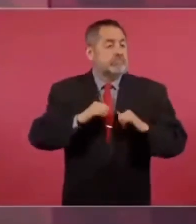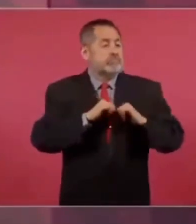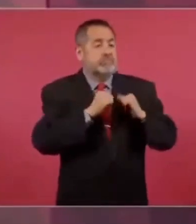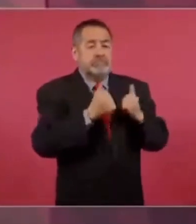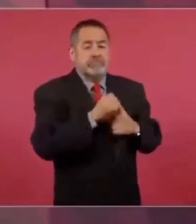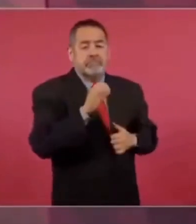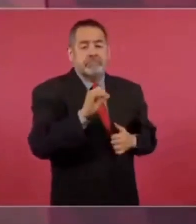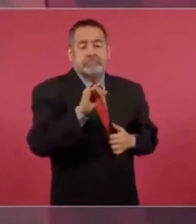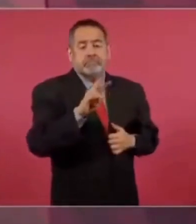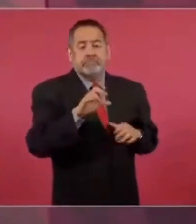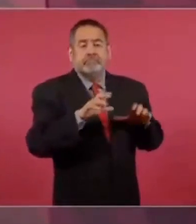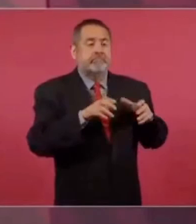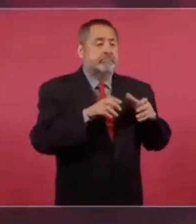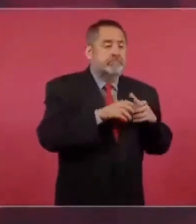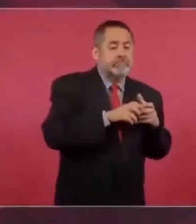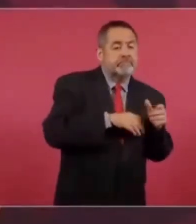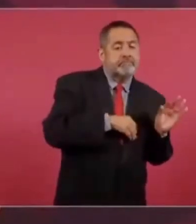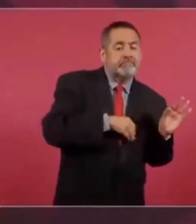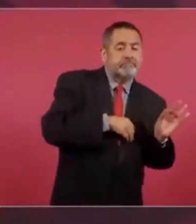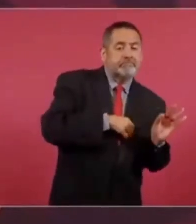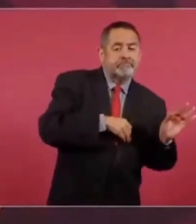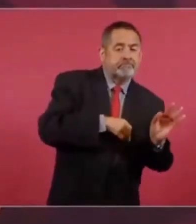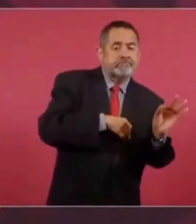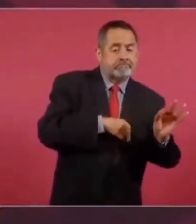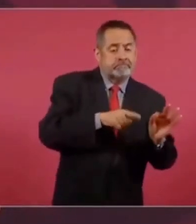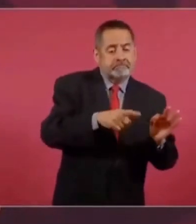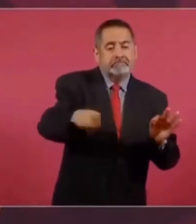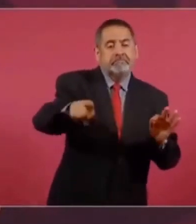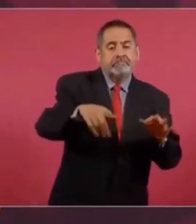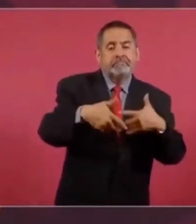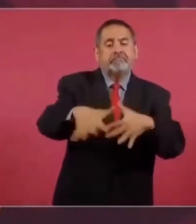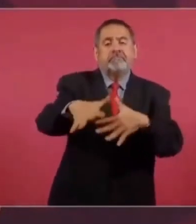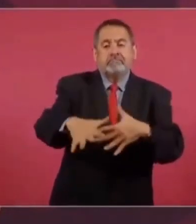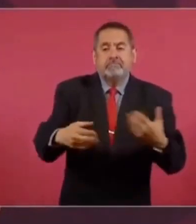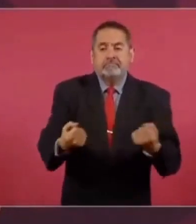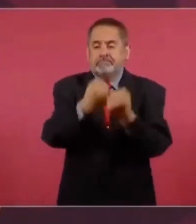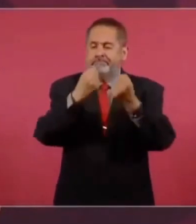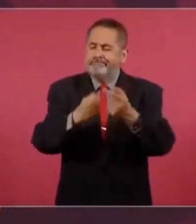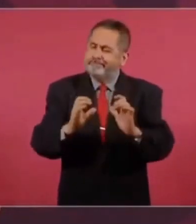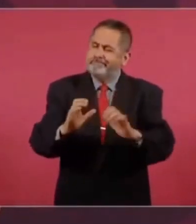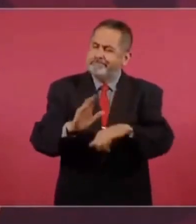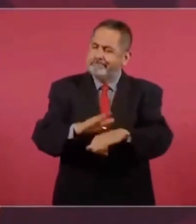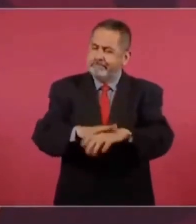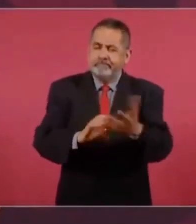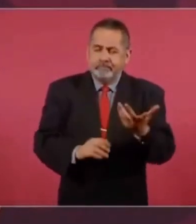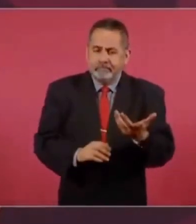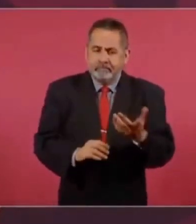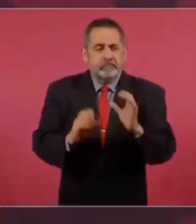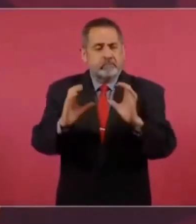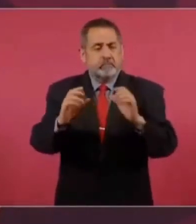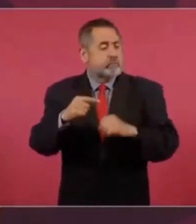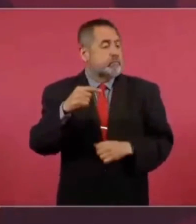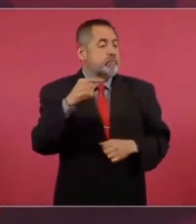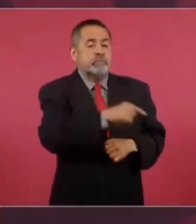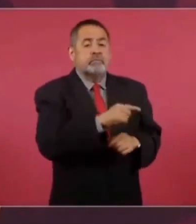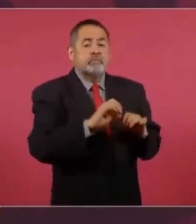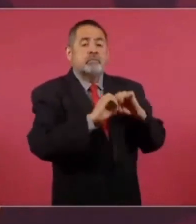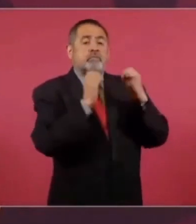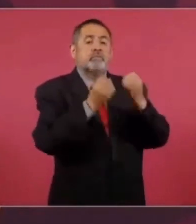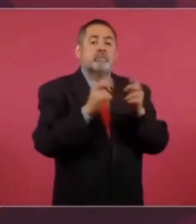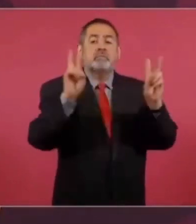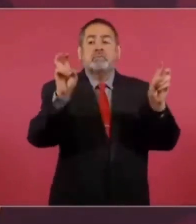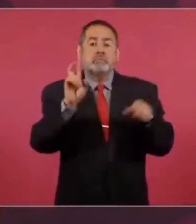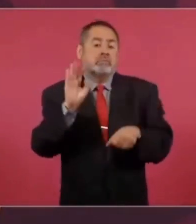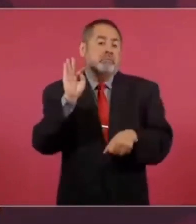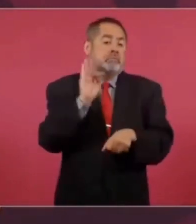las organizaciones no gubernamentales, de las organizaciones supuestamente de defensa